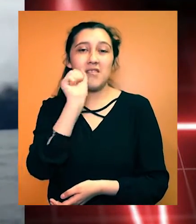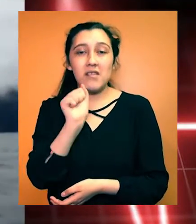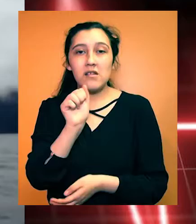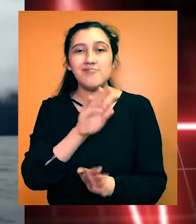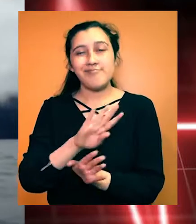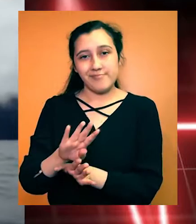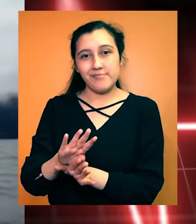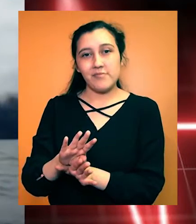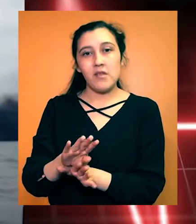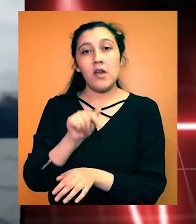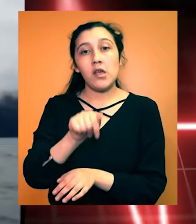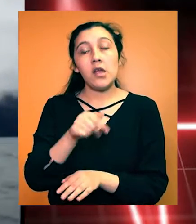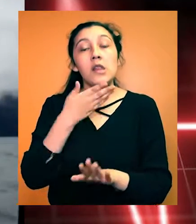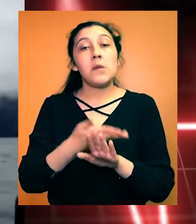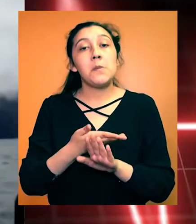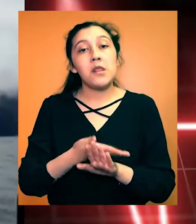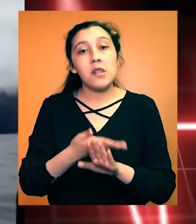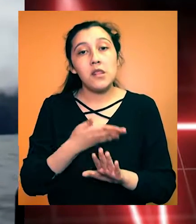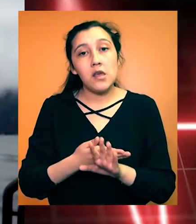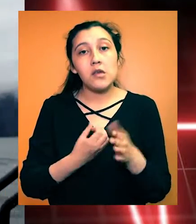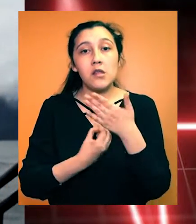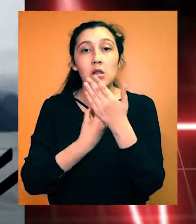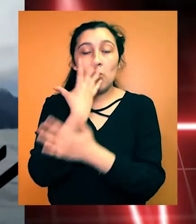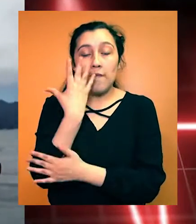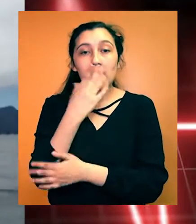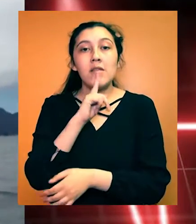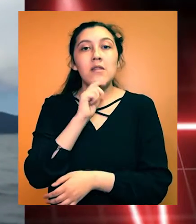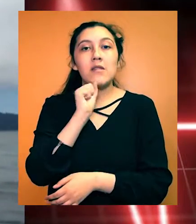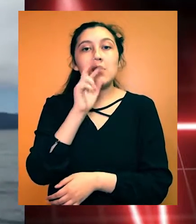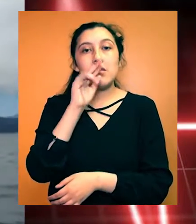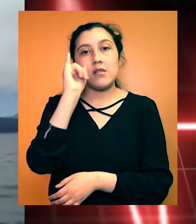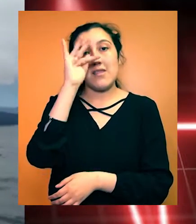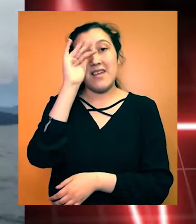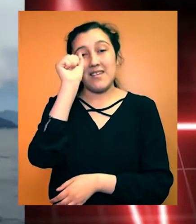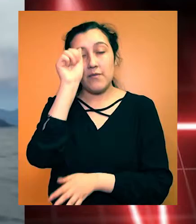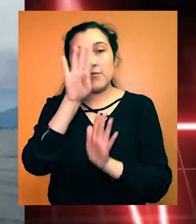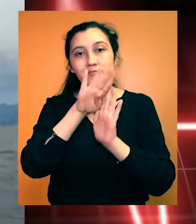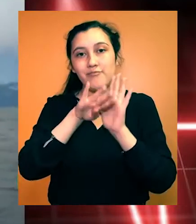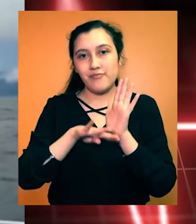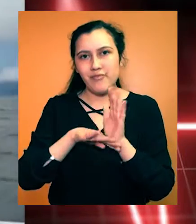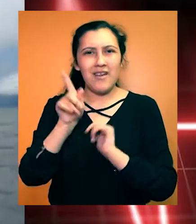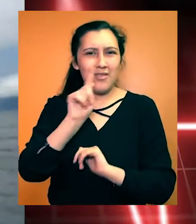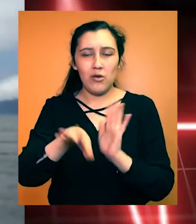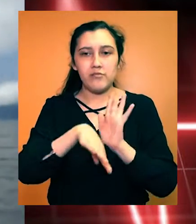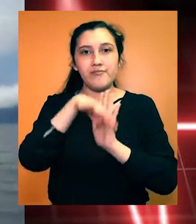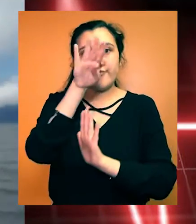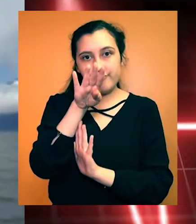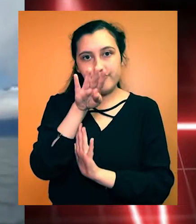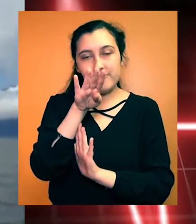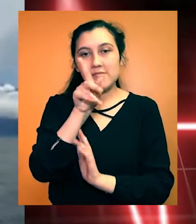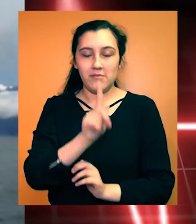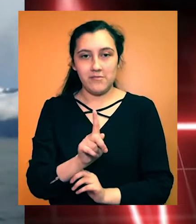en la nueva licitación se incluyeran tarifas a la baja para los residentes y no tan elevadas para el visitante de larga